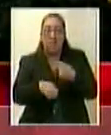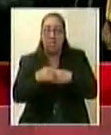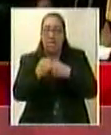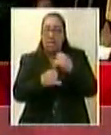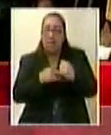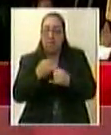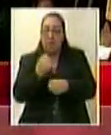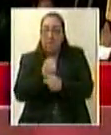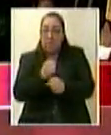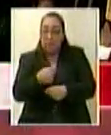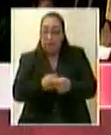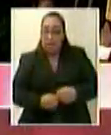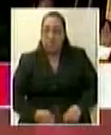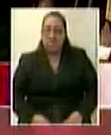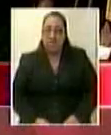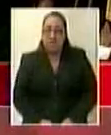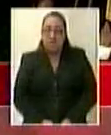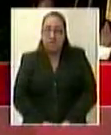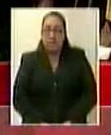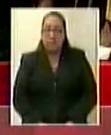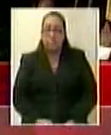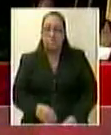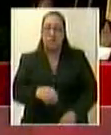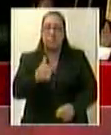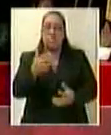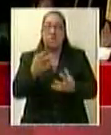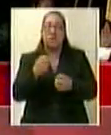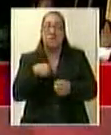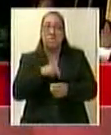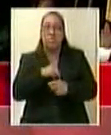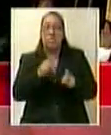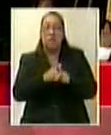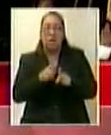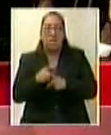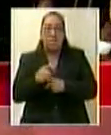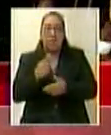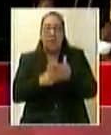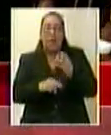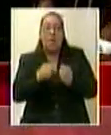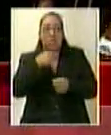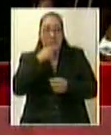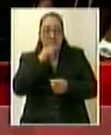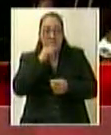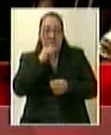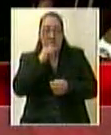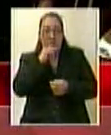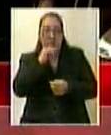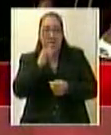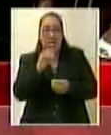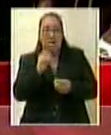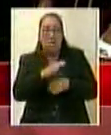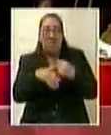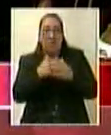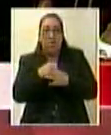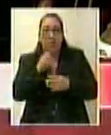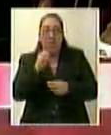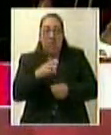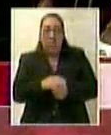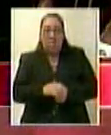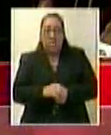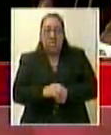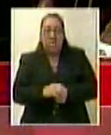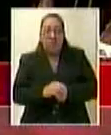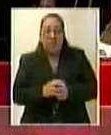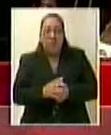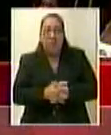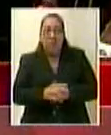internacionales y lo otro es lo que queremos también que las mujeres así como todos han dicho